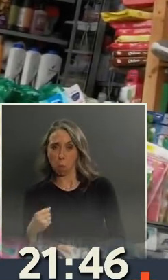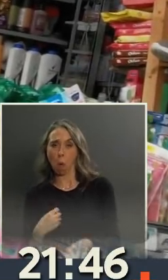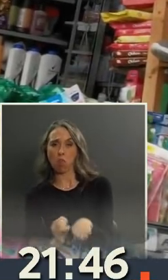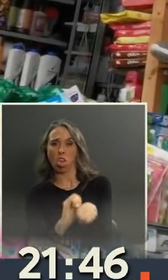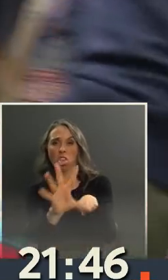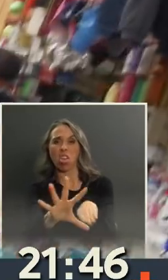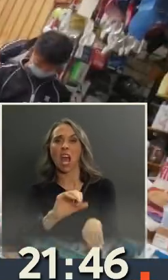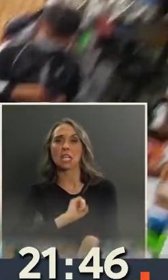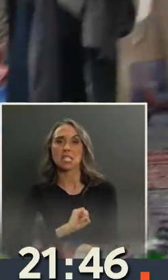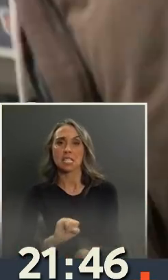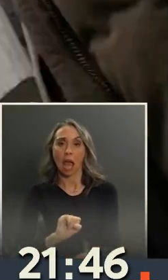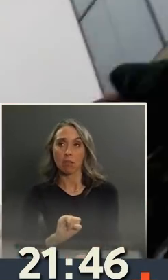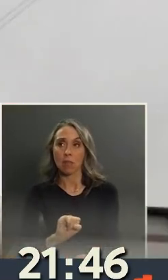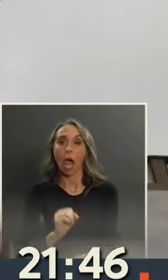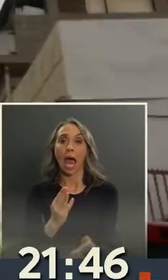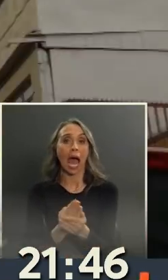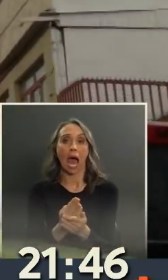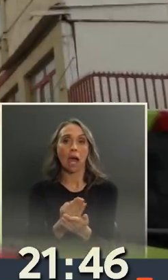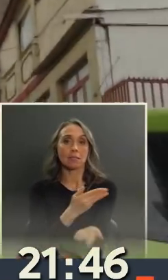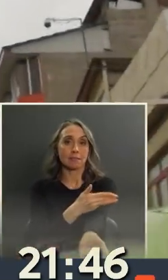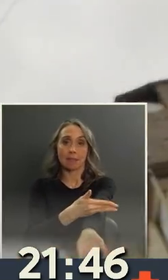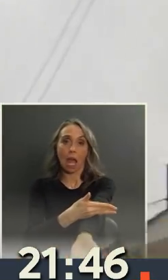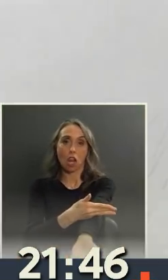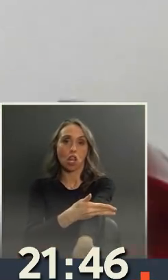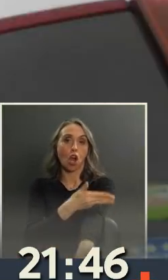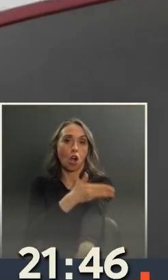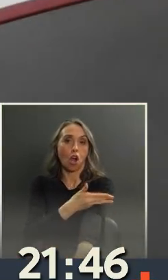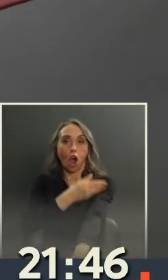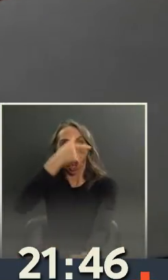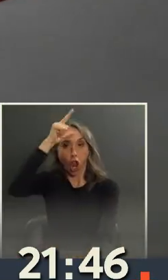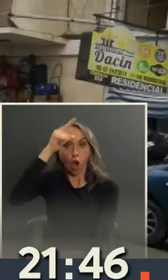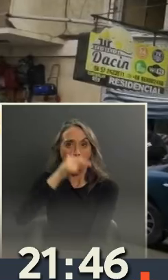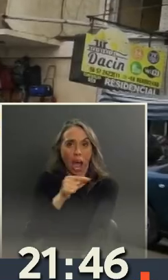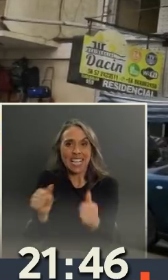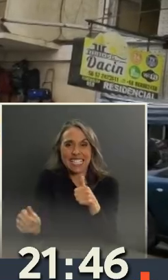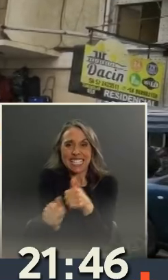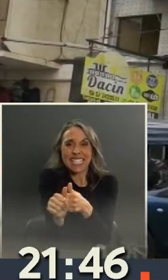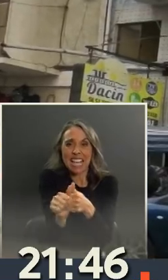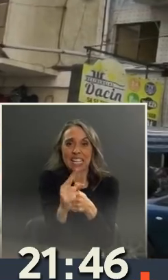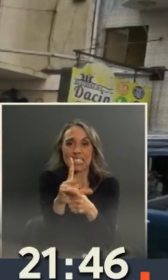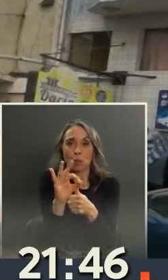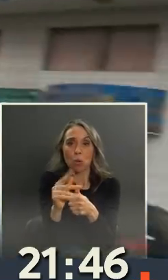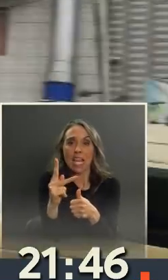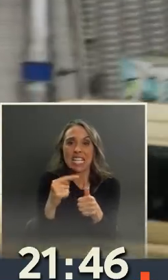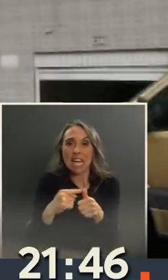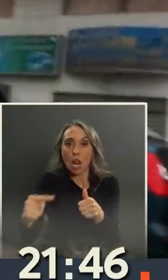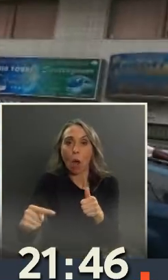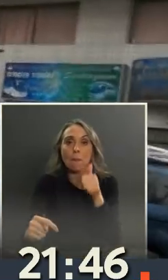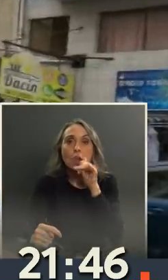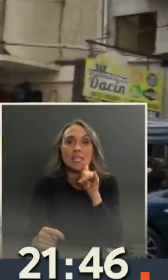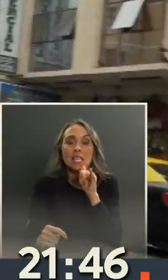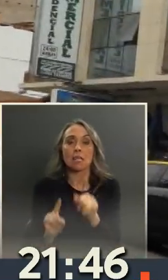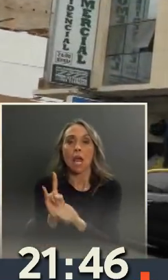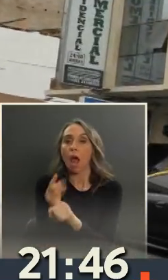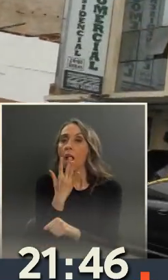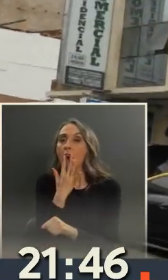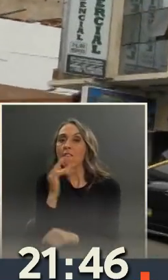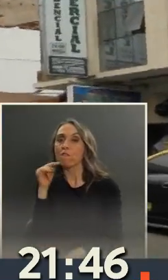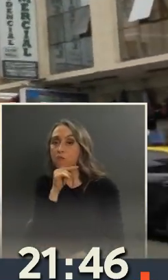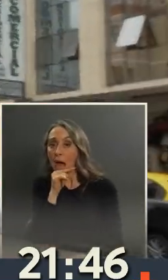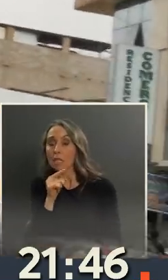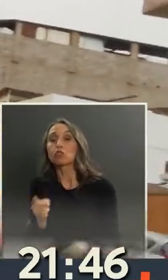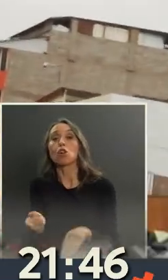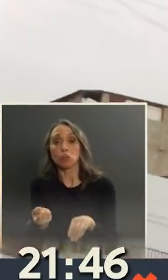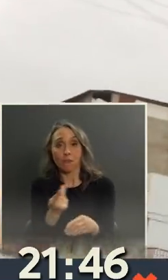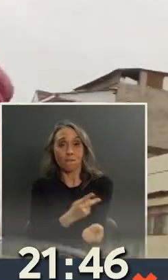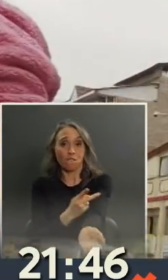verdad es hasta el Loa, aduana que está apenas a 150 kilómetros de Iquique. Les dicen que de ahí pueden seguir su viaje